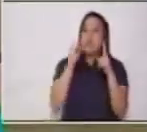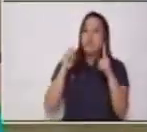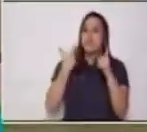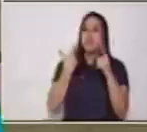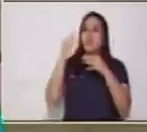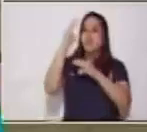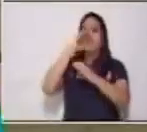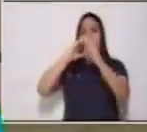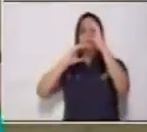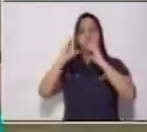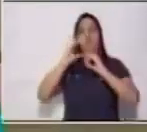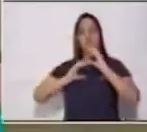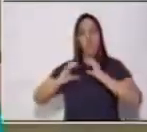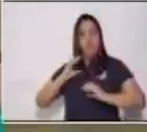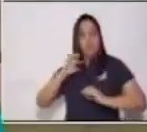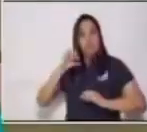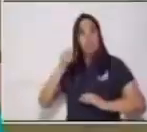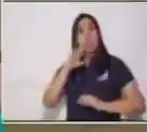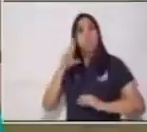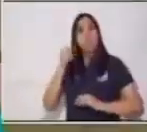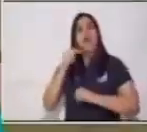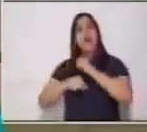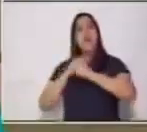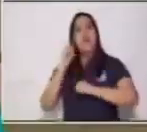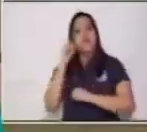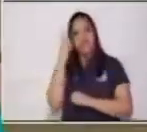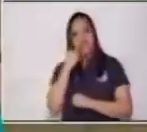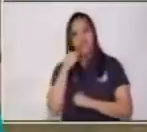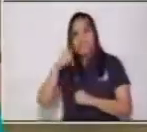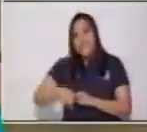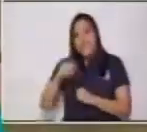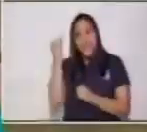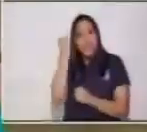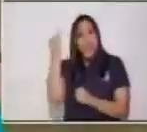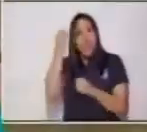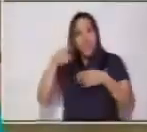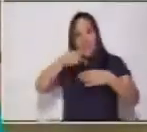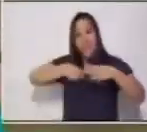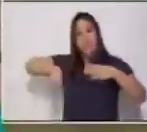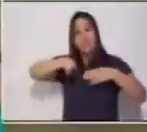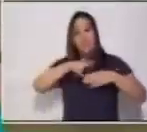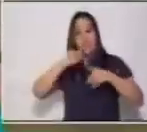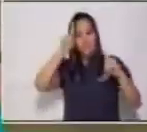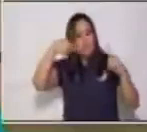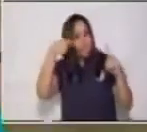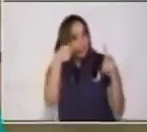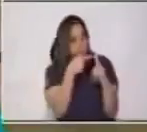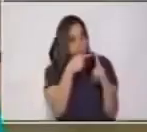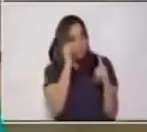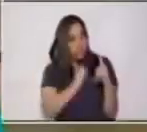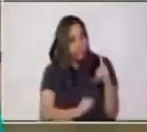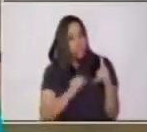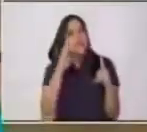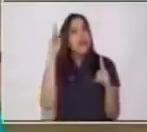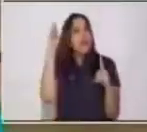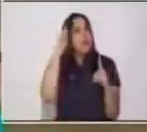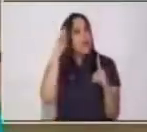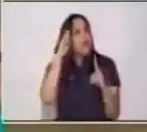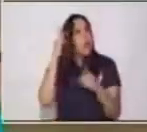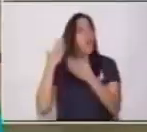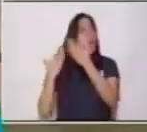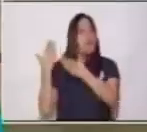párrafos y giran alrededor de una idea o de un tema en específico. ¿Te acuerdas también que